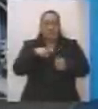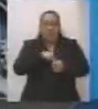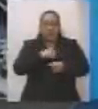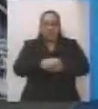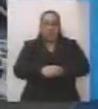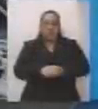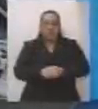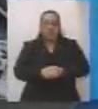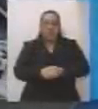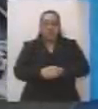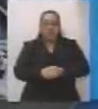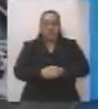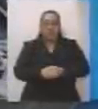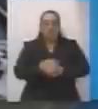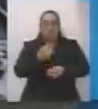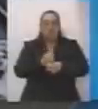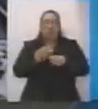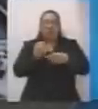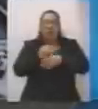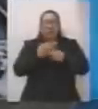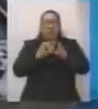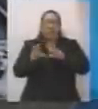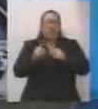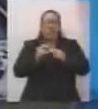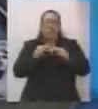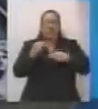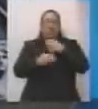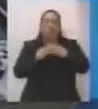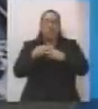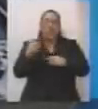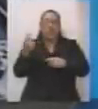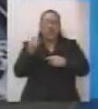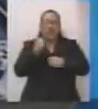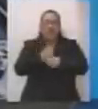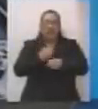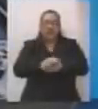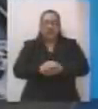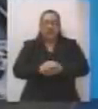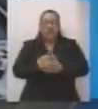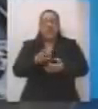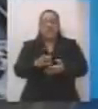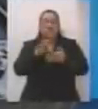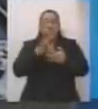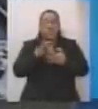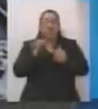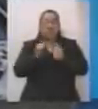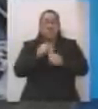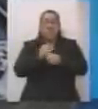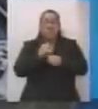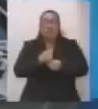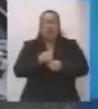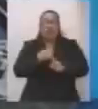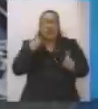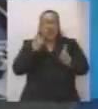nosotros su descripción de la forma como opera a escala mundial la globalización productiva y, en particular, sus efectos